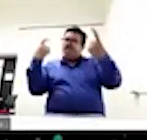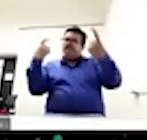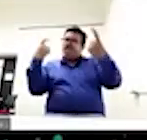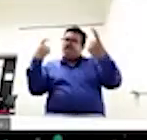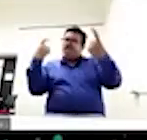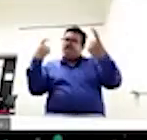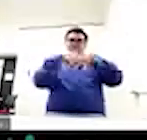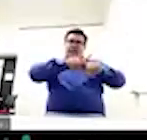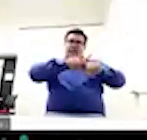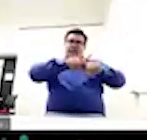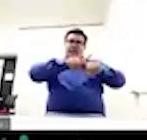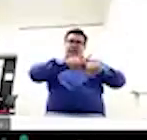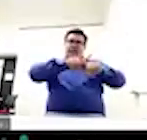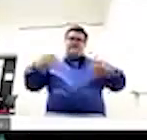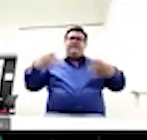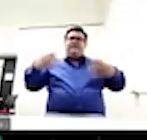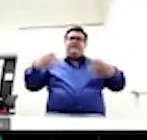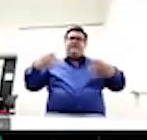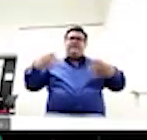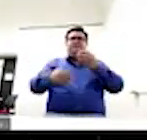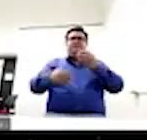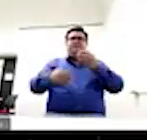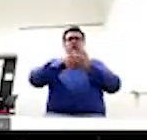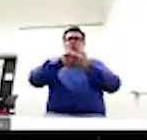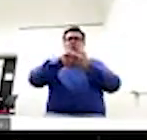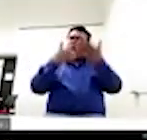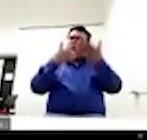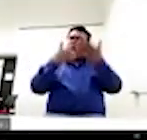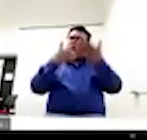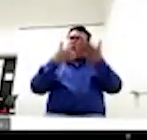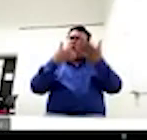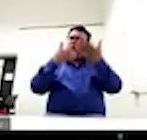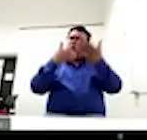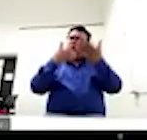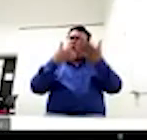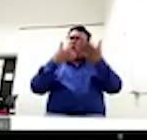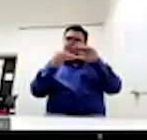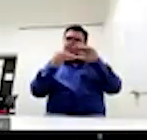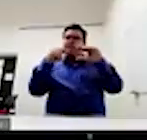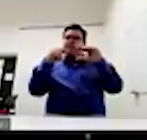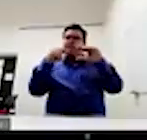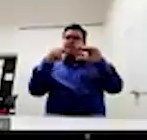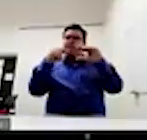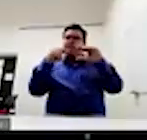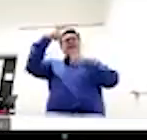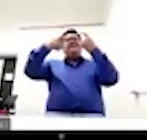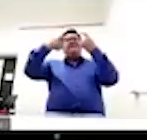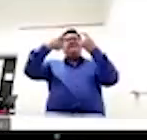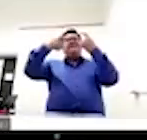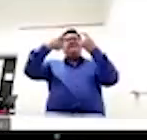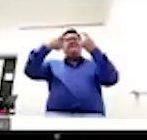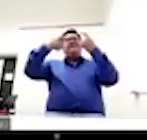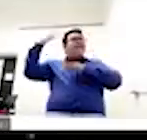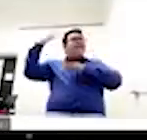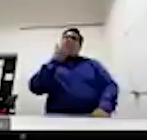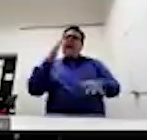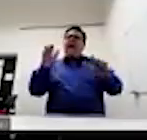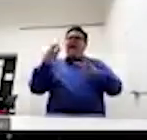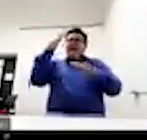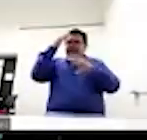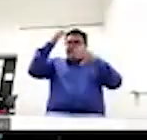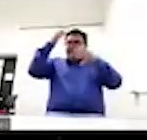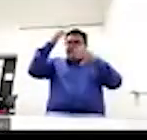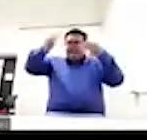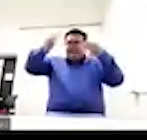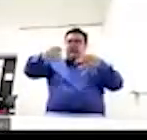y a través de esto llego al mundo intermedio, el mundo de nuestros ancestros que ha llegado a nosotros a través de la oralidad y al